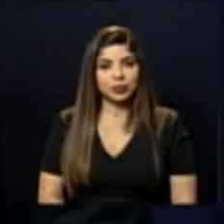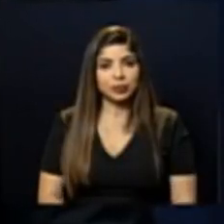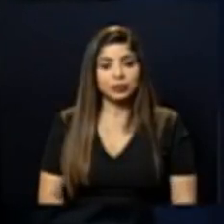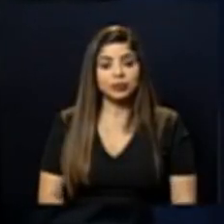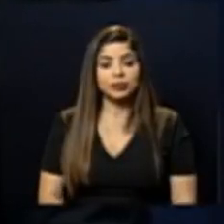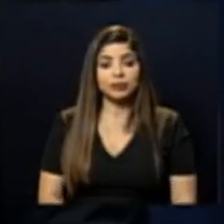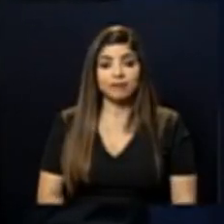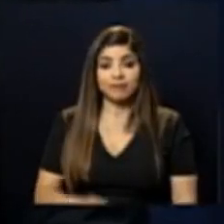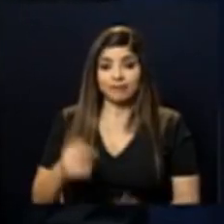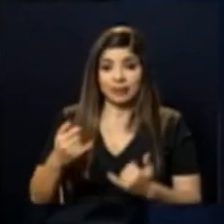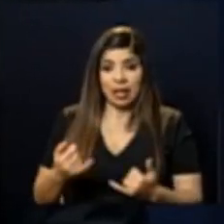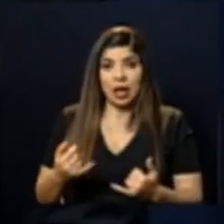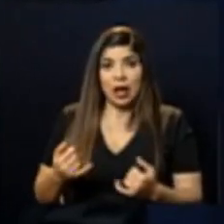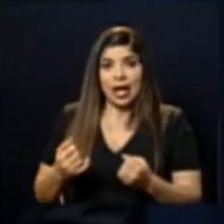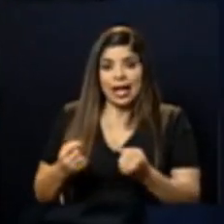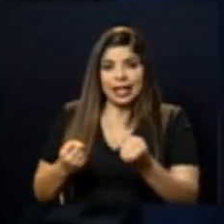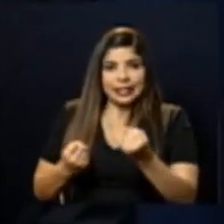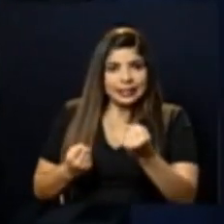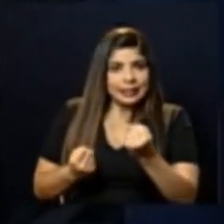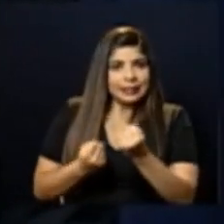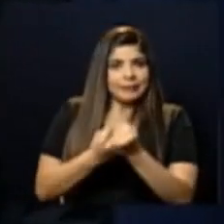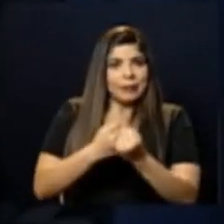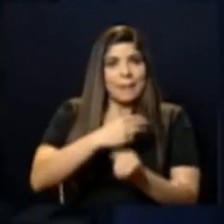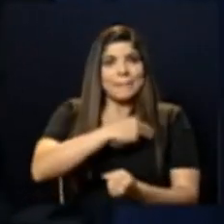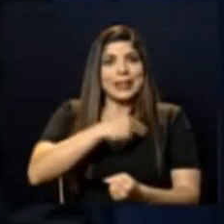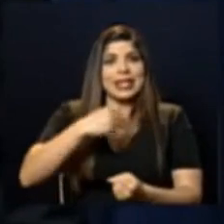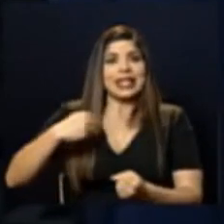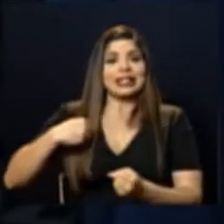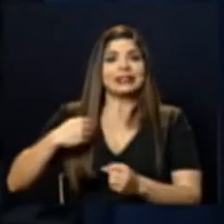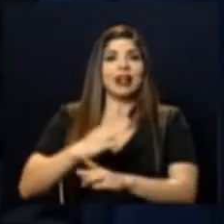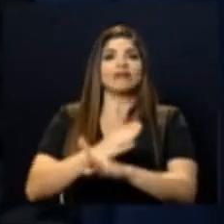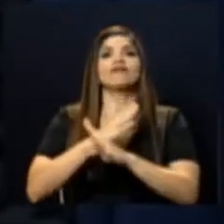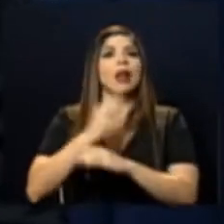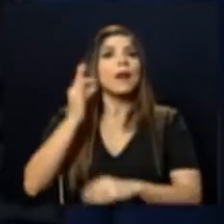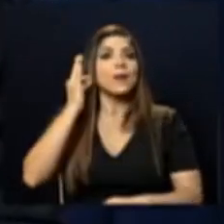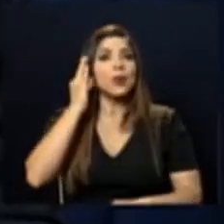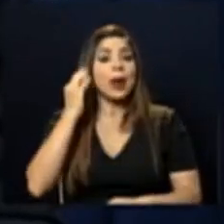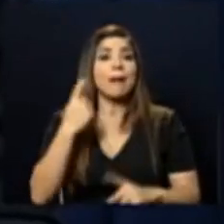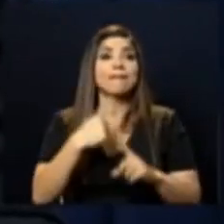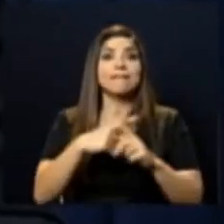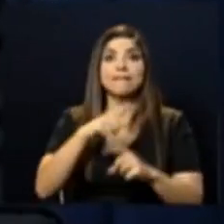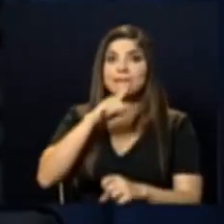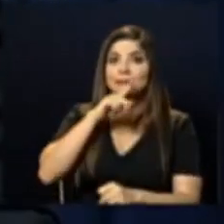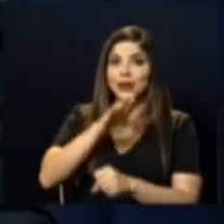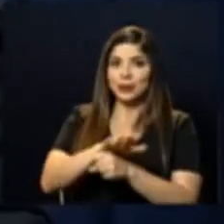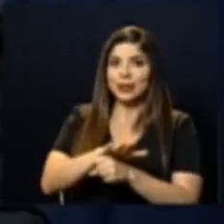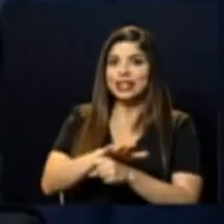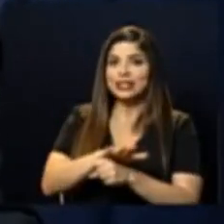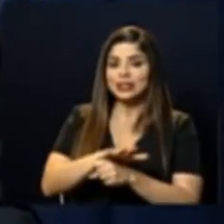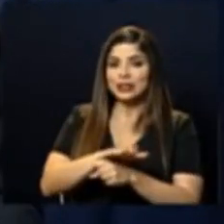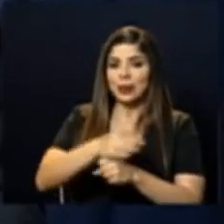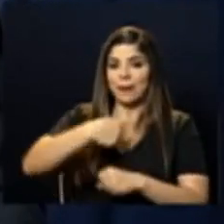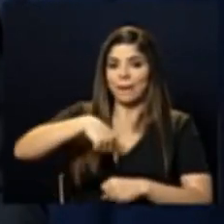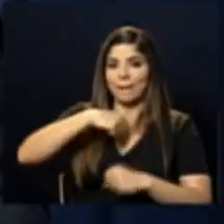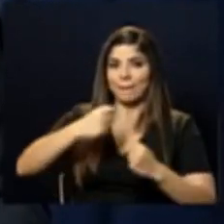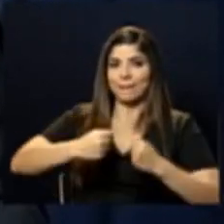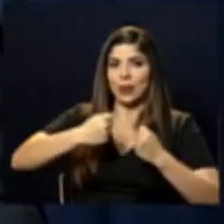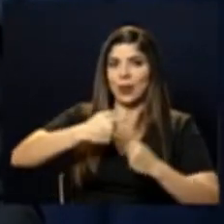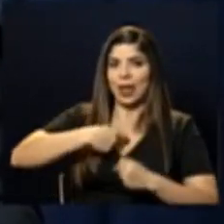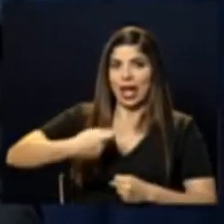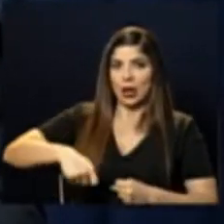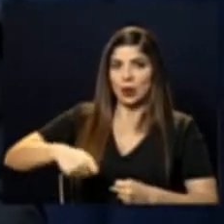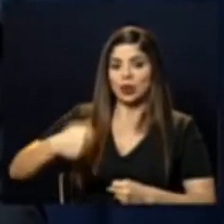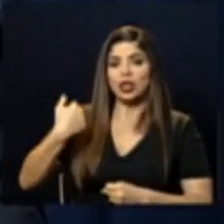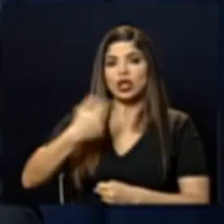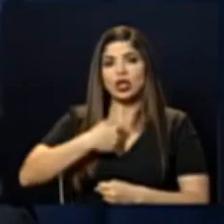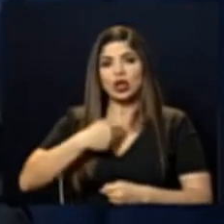Con el impulso de la ministra de la Condición de la Mujer y el compromiso del Ejecutivo,